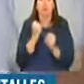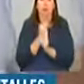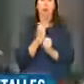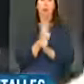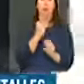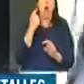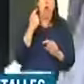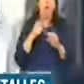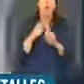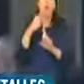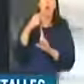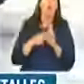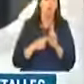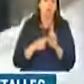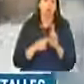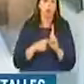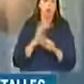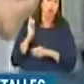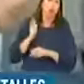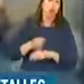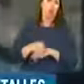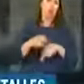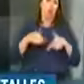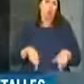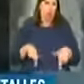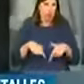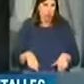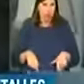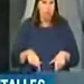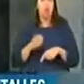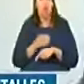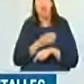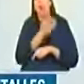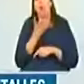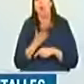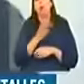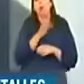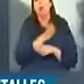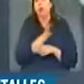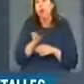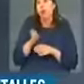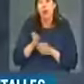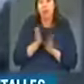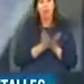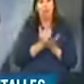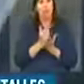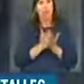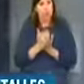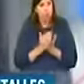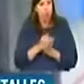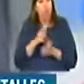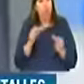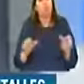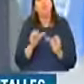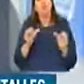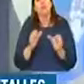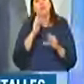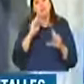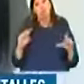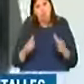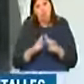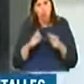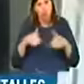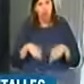serán definidas por las intendencias. Cuántos jornales corresponderán a cada departamento es algo que se ajustará en el Consejo y la ejecución de los